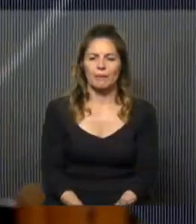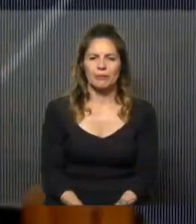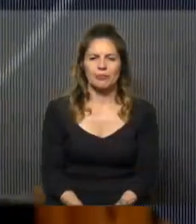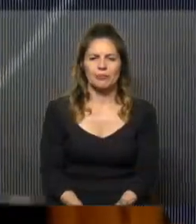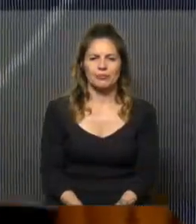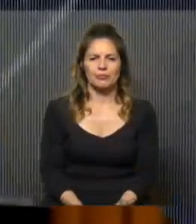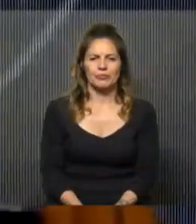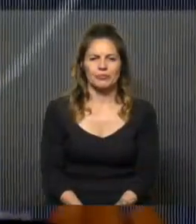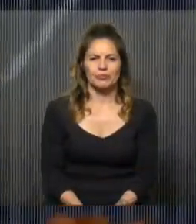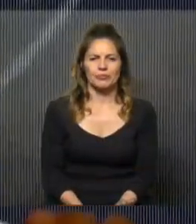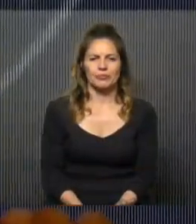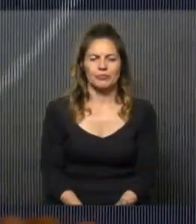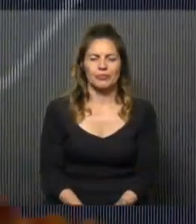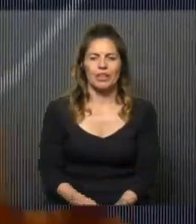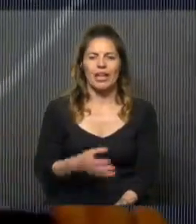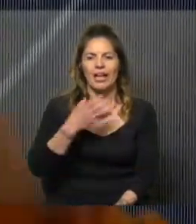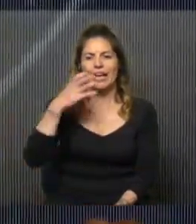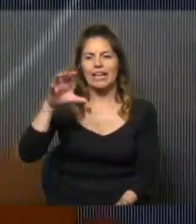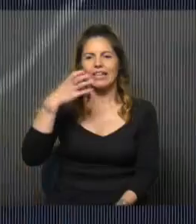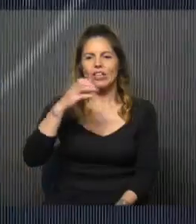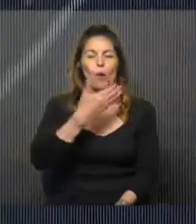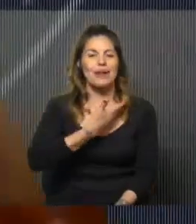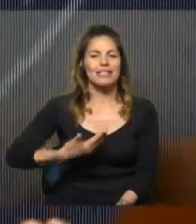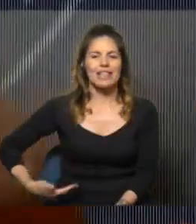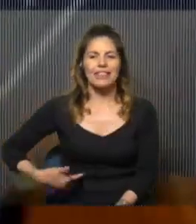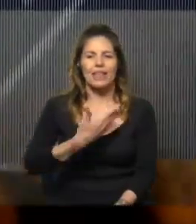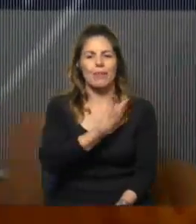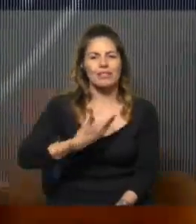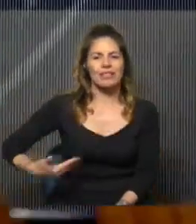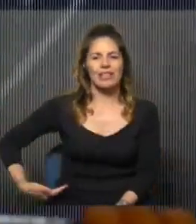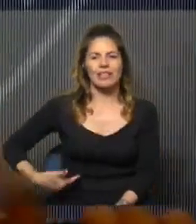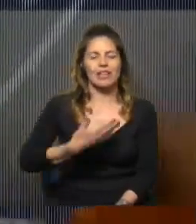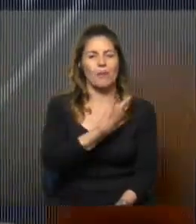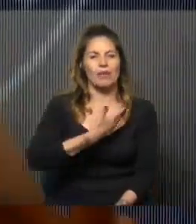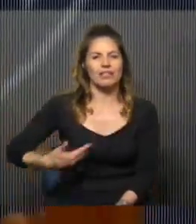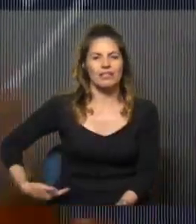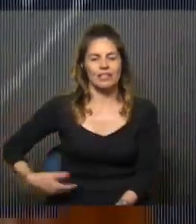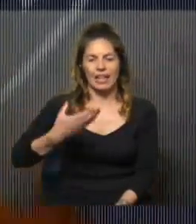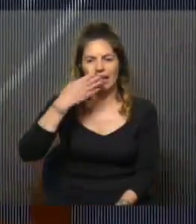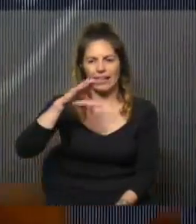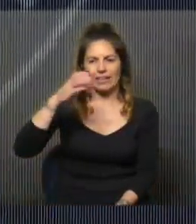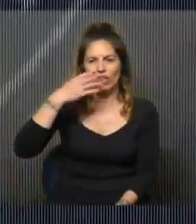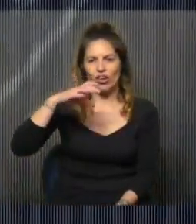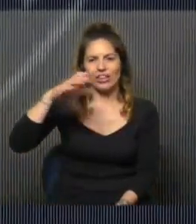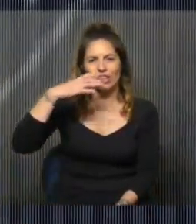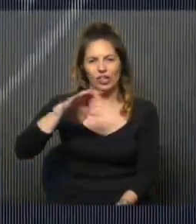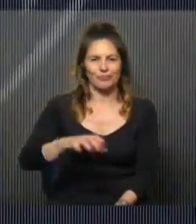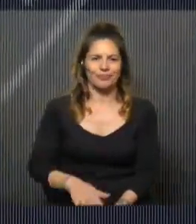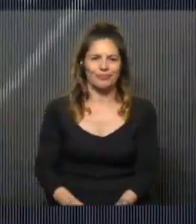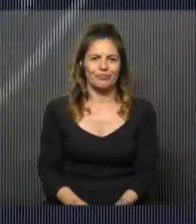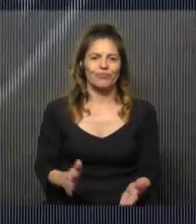realidad pres presente presidente presidente